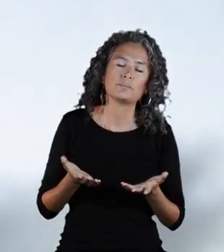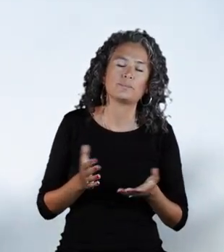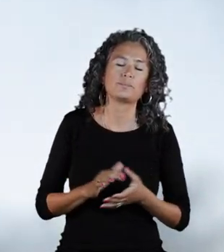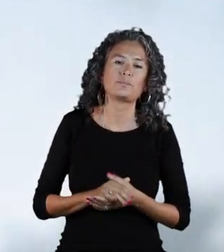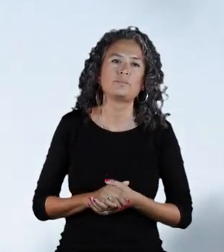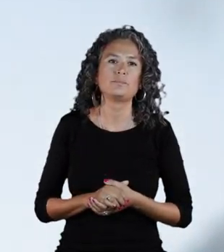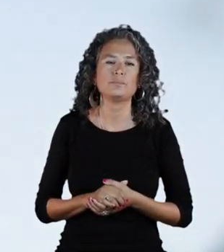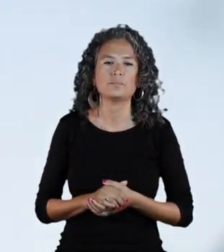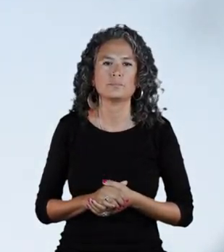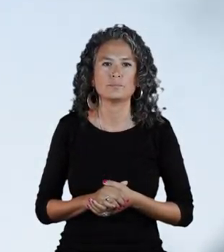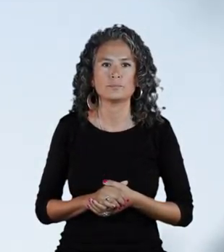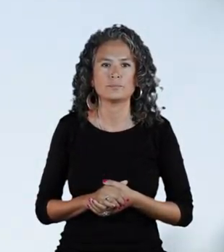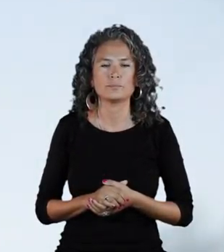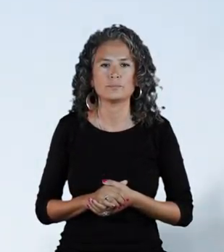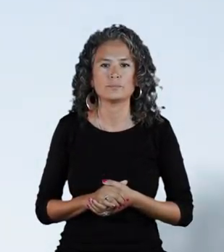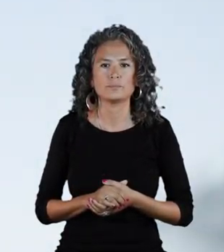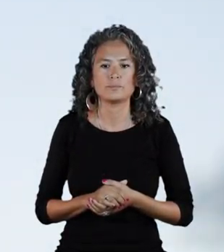Y bueno,